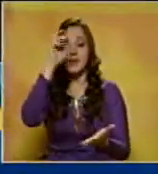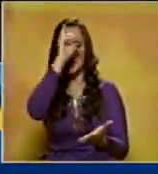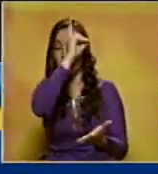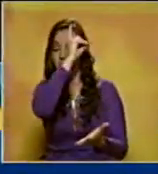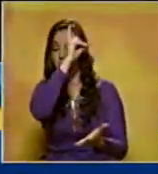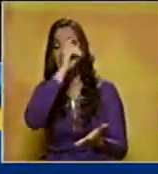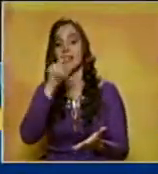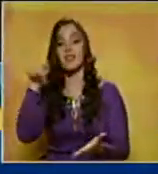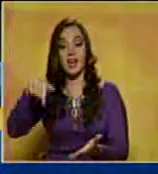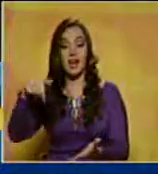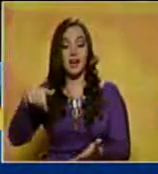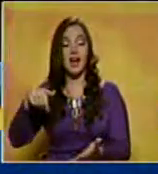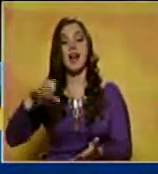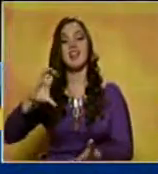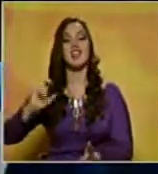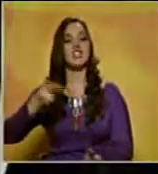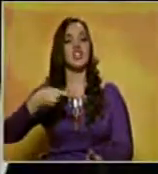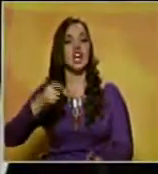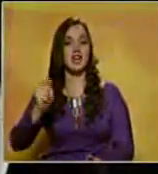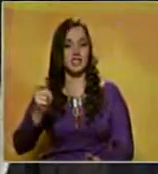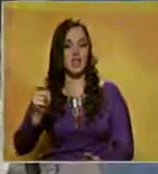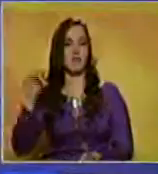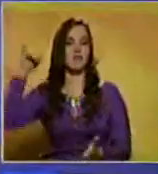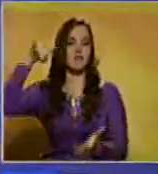proveniente del aeropuerto de charallave en el estado Miranda